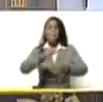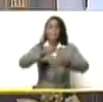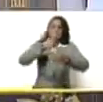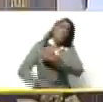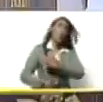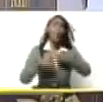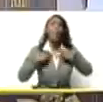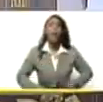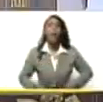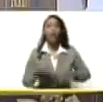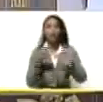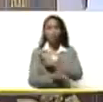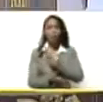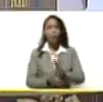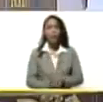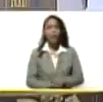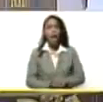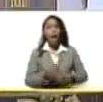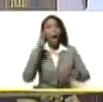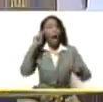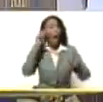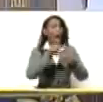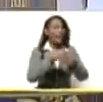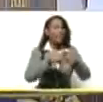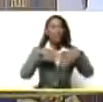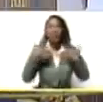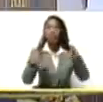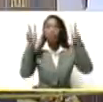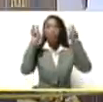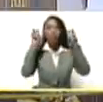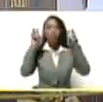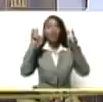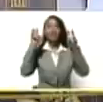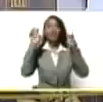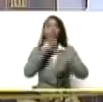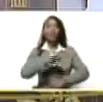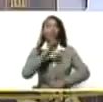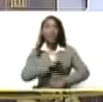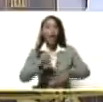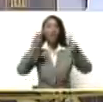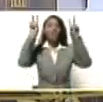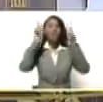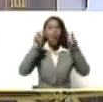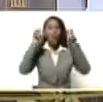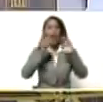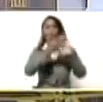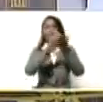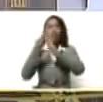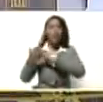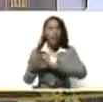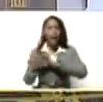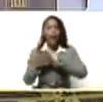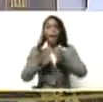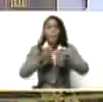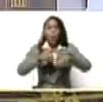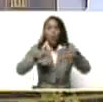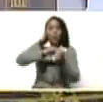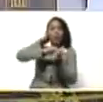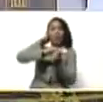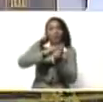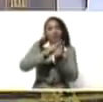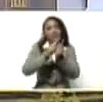humanidad hacia una nueva sociedad hacia una nueva comunidad mundial de